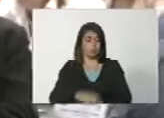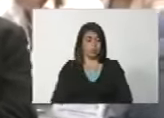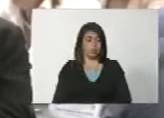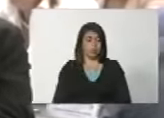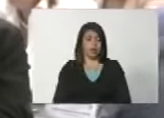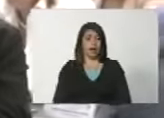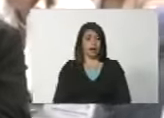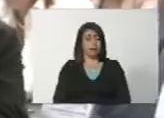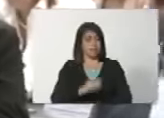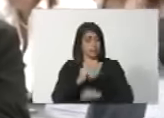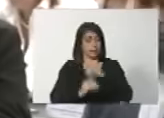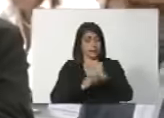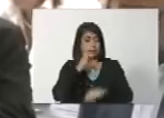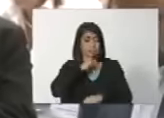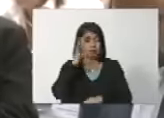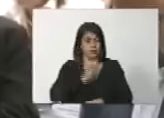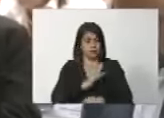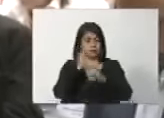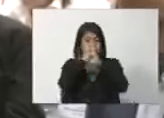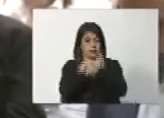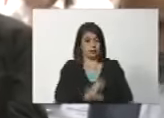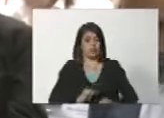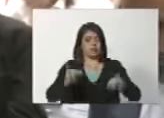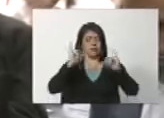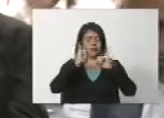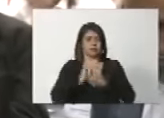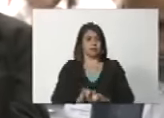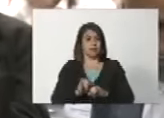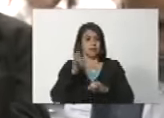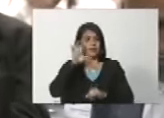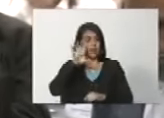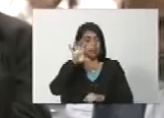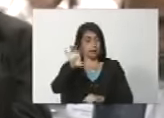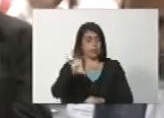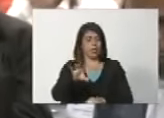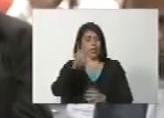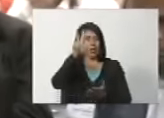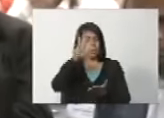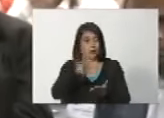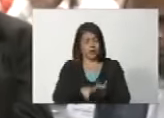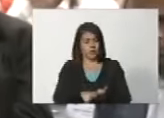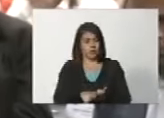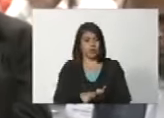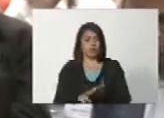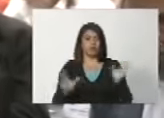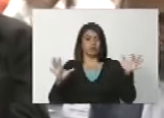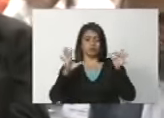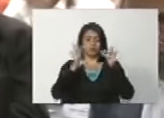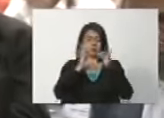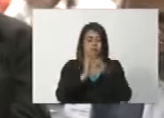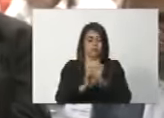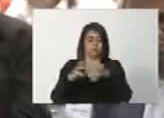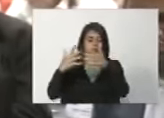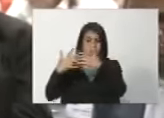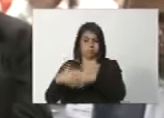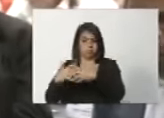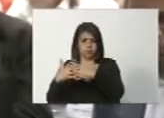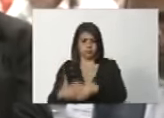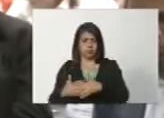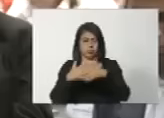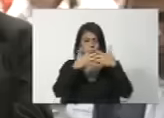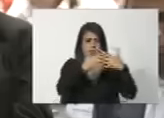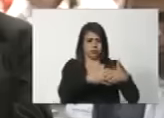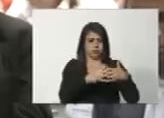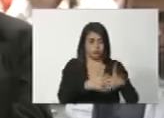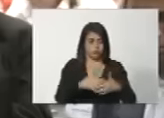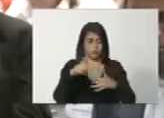Venezuela, para reafirmar la independencia y la soberanía de este país, que aprobemos la conformación de esta empresa